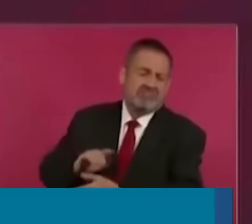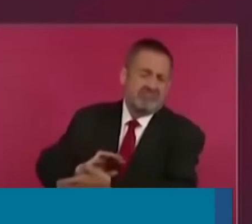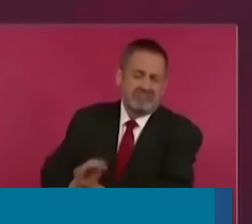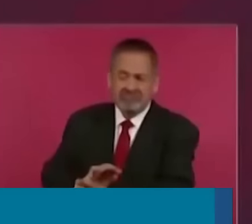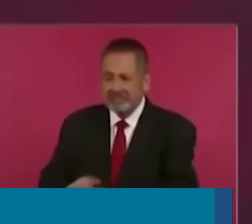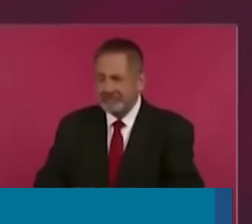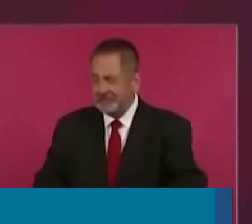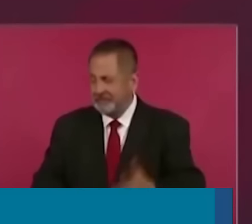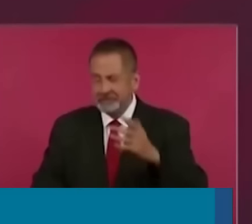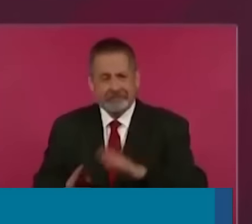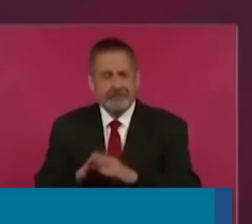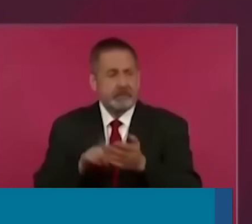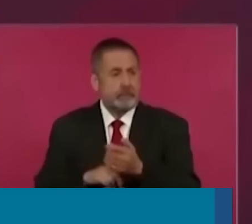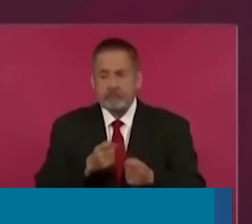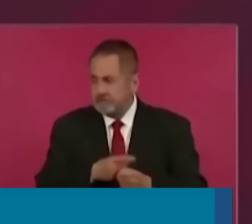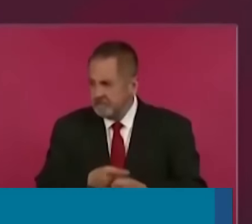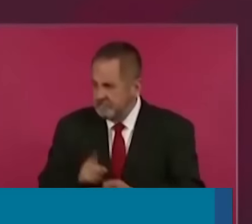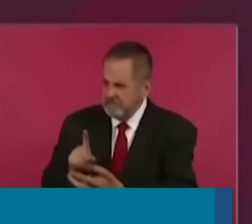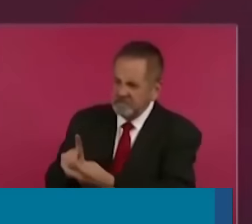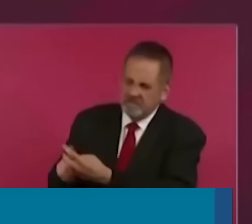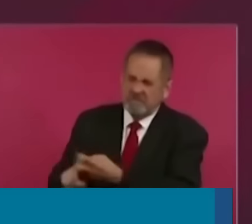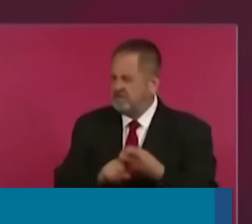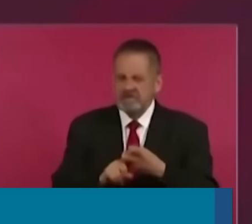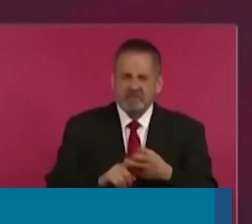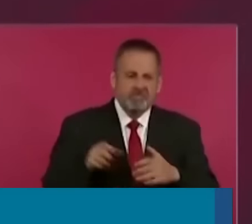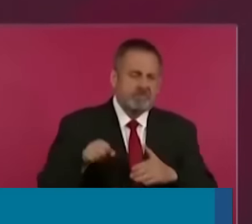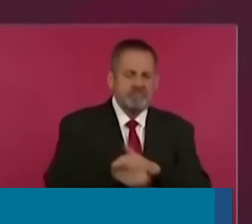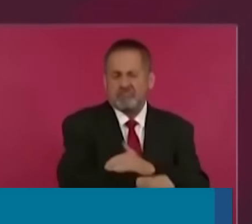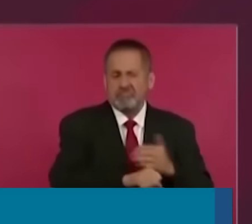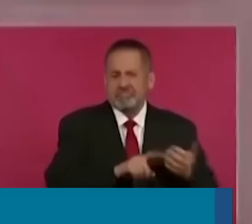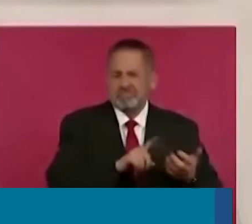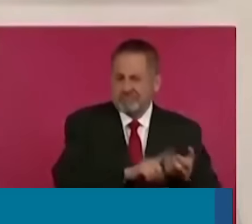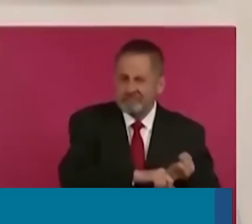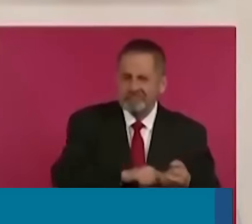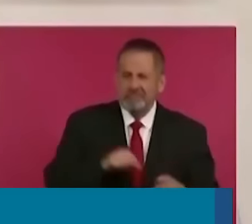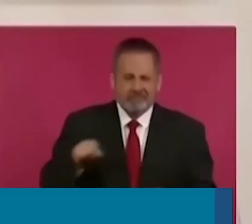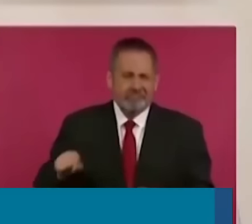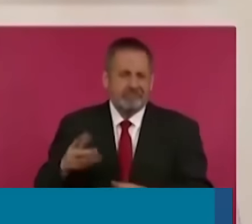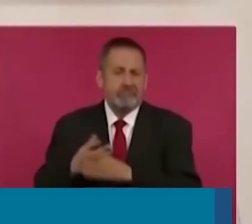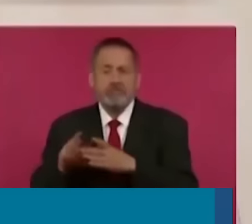bandas que secuestran a migrantes,